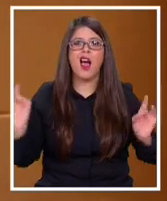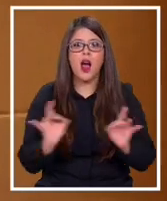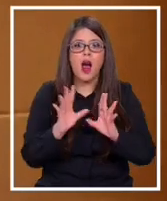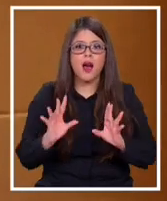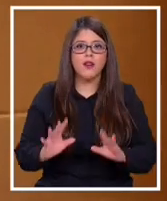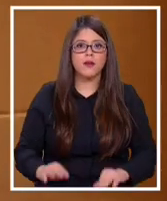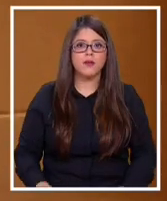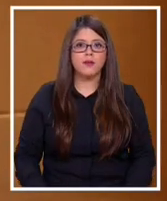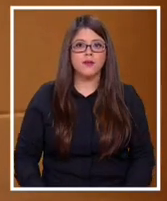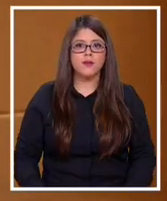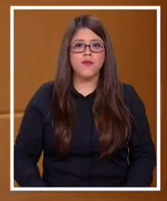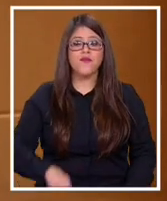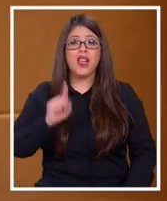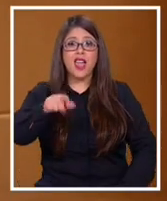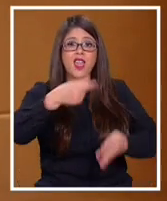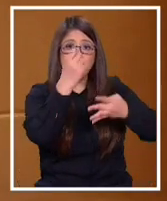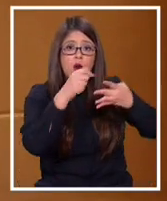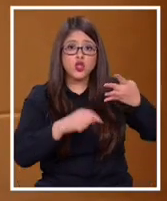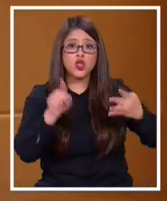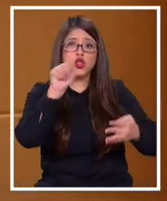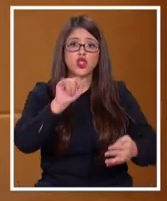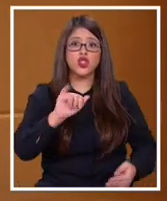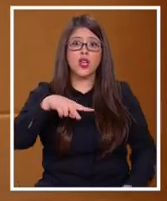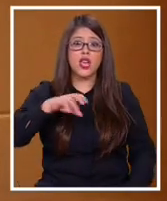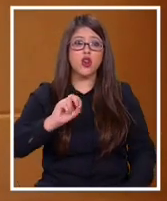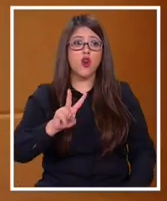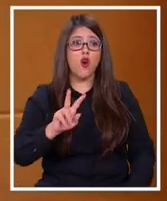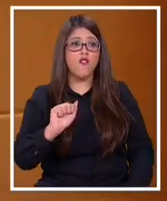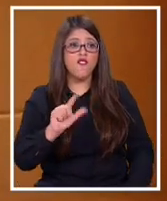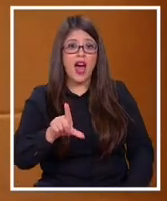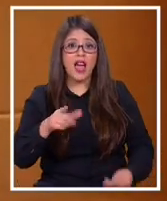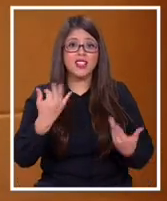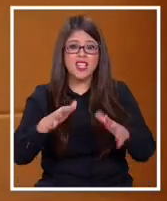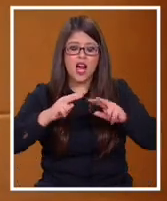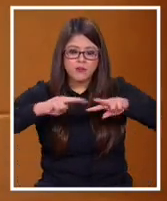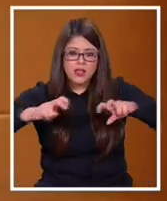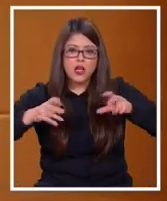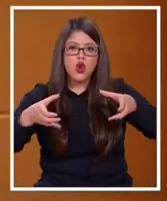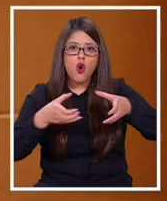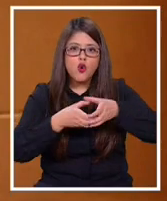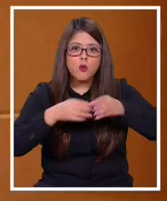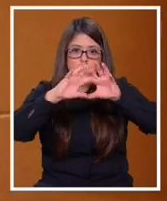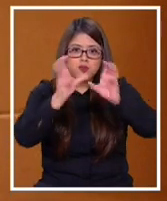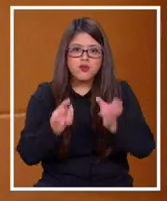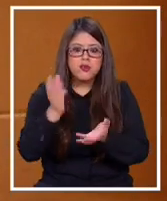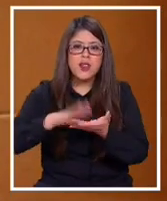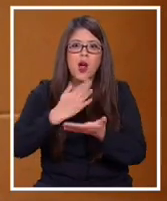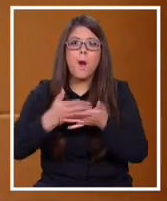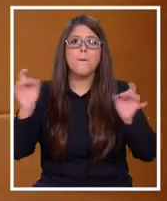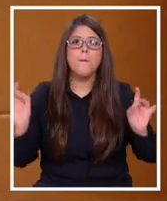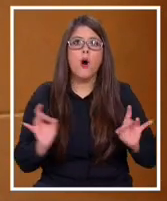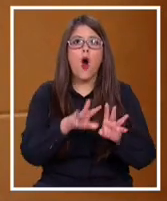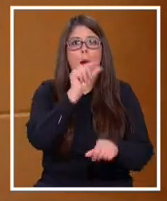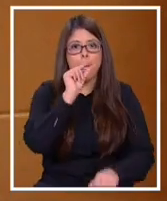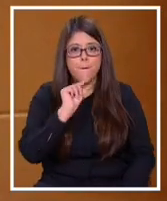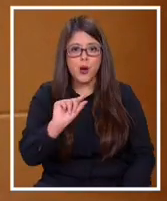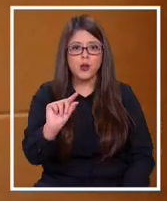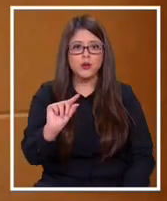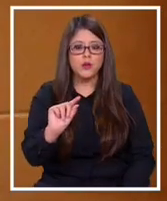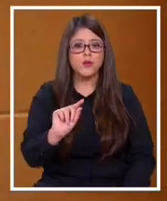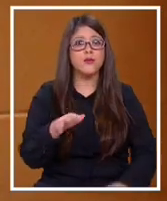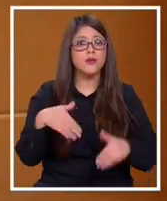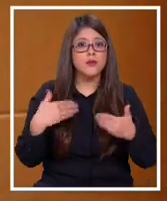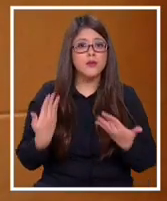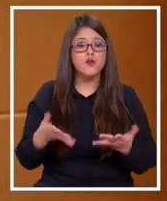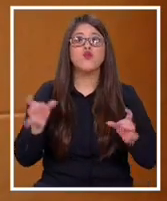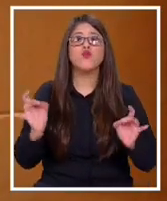La evaluación de Sinovac por la Organización Mundial de la Salud seguramente va a ocurrir en los próximos días, así que